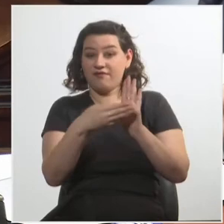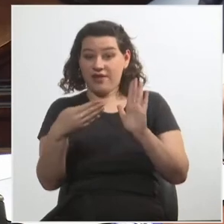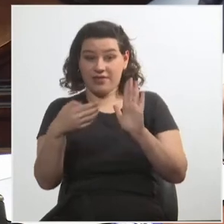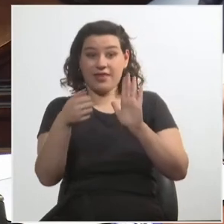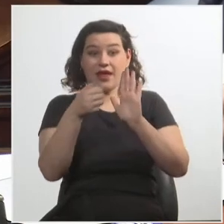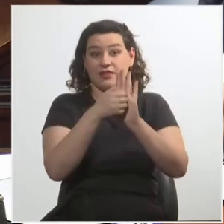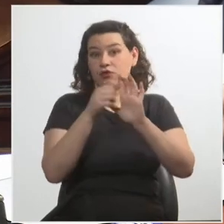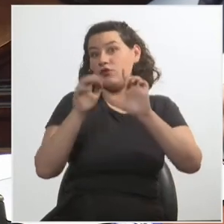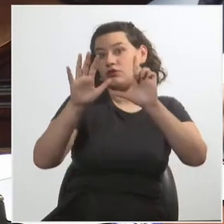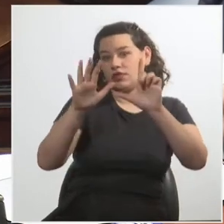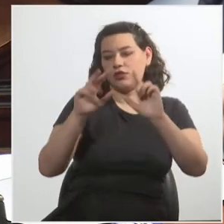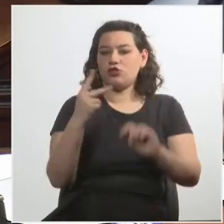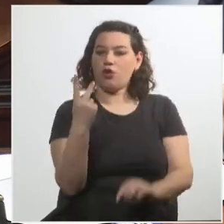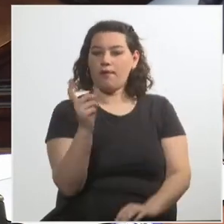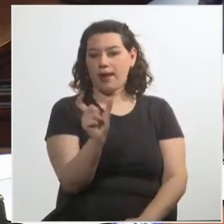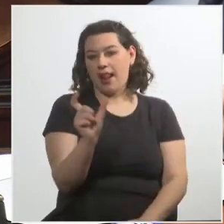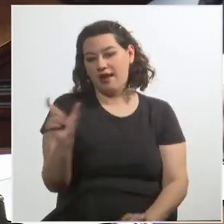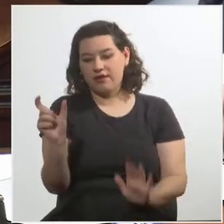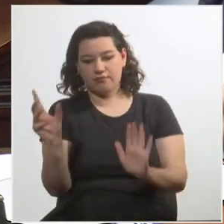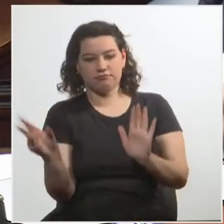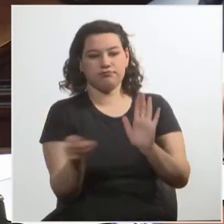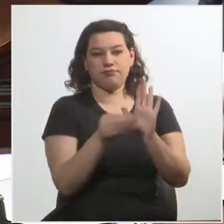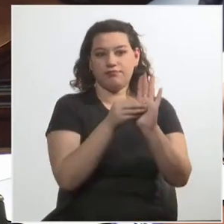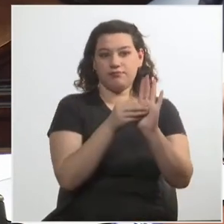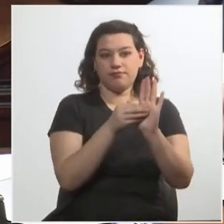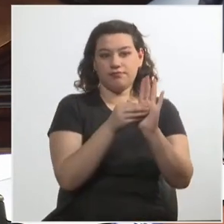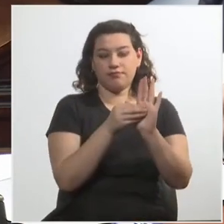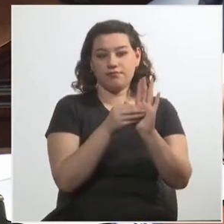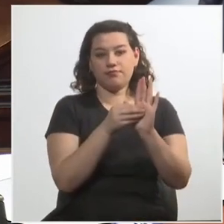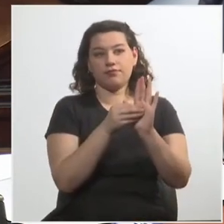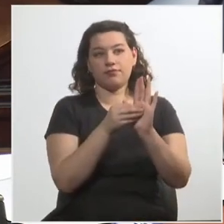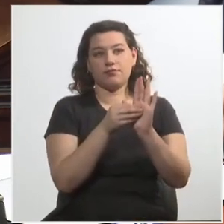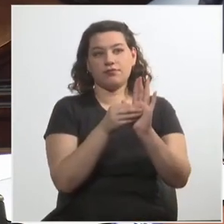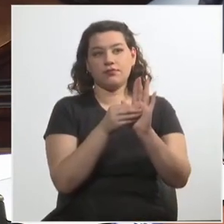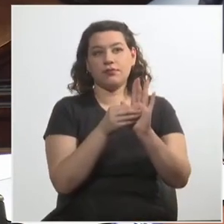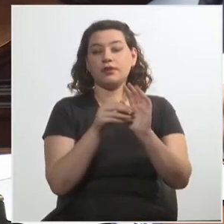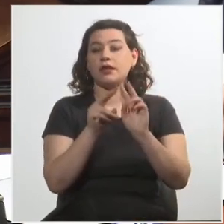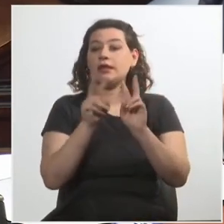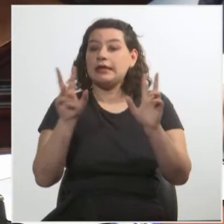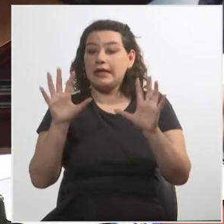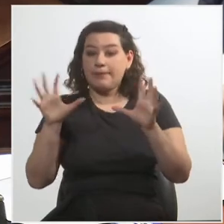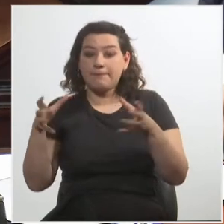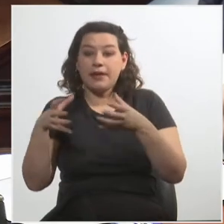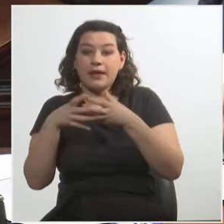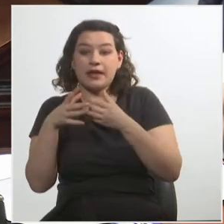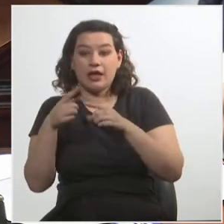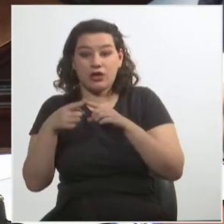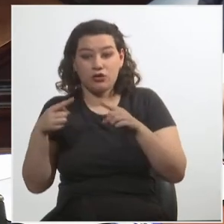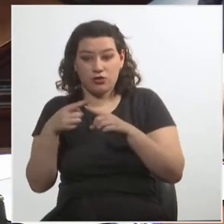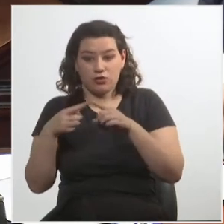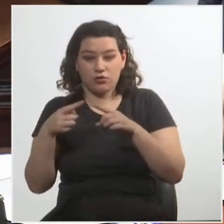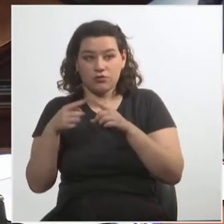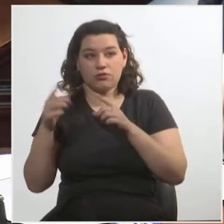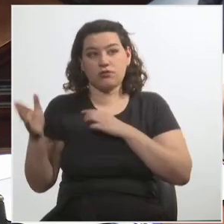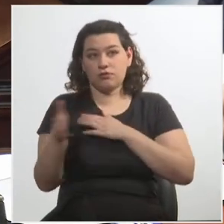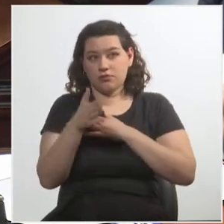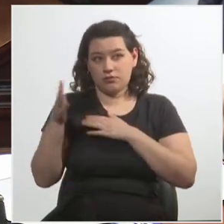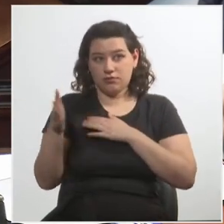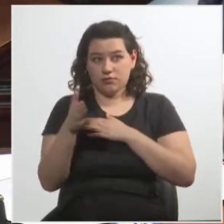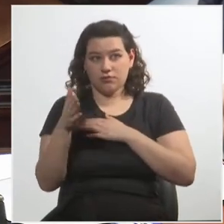siete esas dos palabritas lo de los pequeños productores señora presidenta es de perogrullo